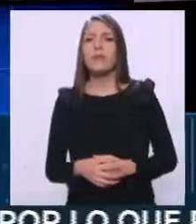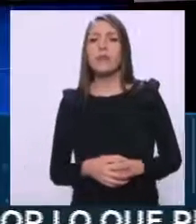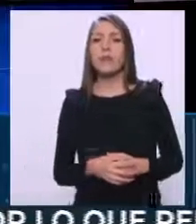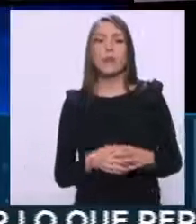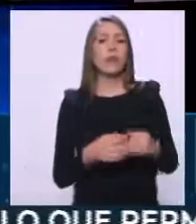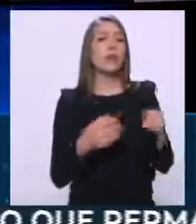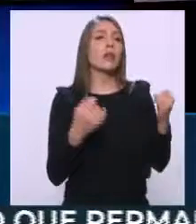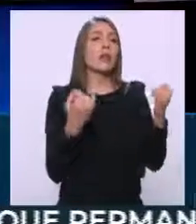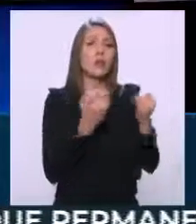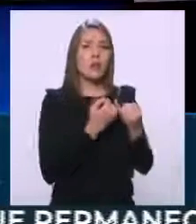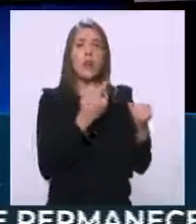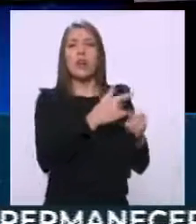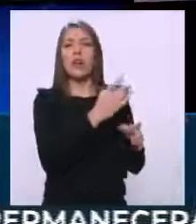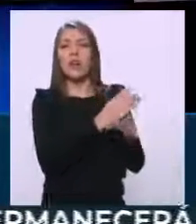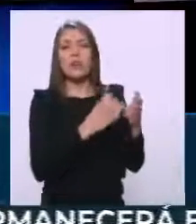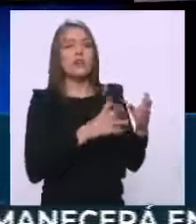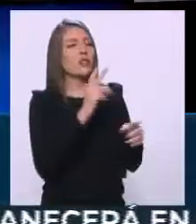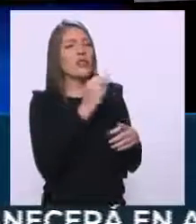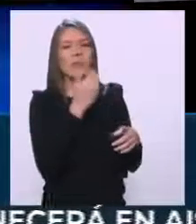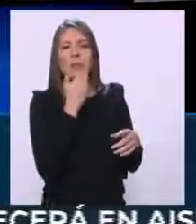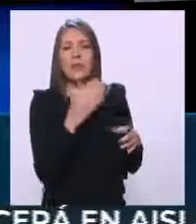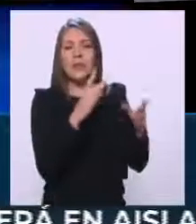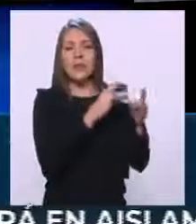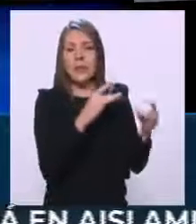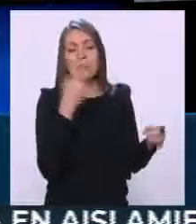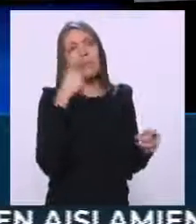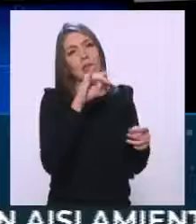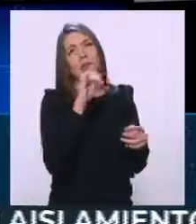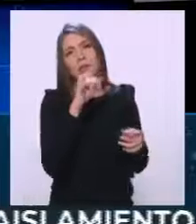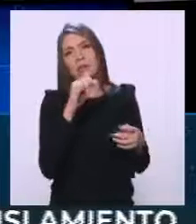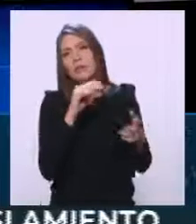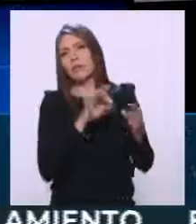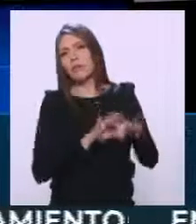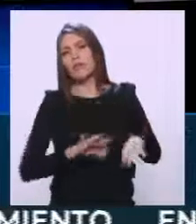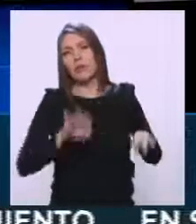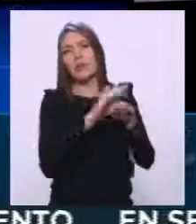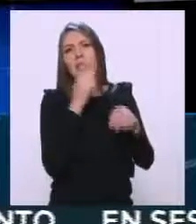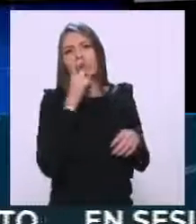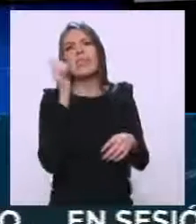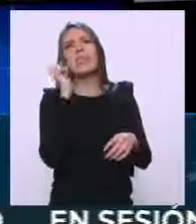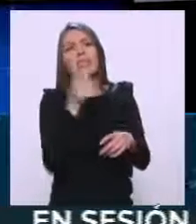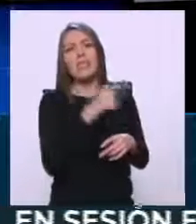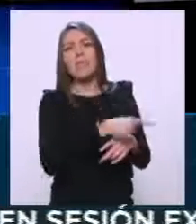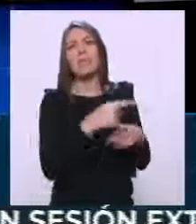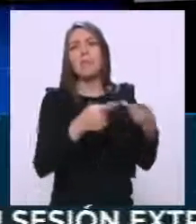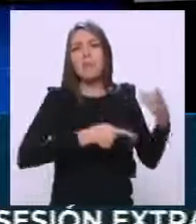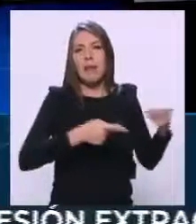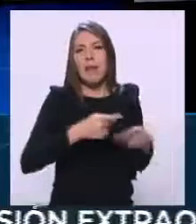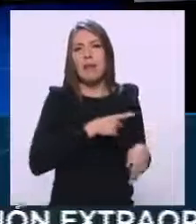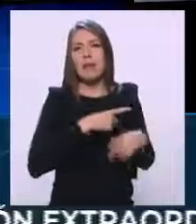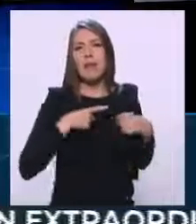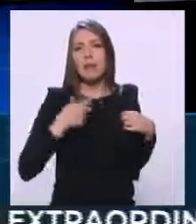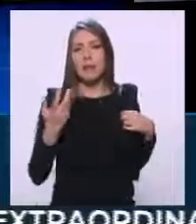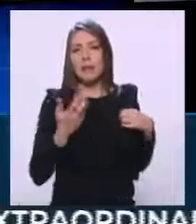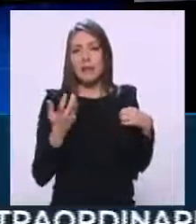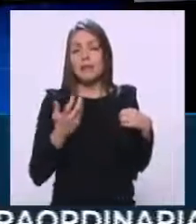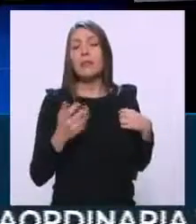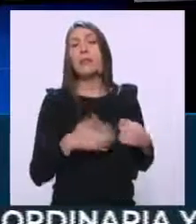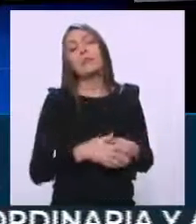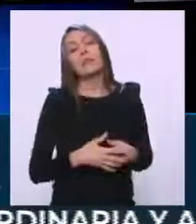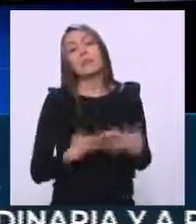sí creo que vale la pena dimensionar, digamos, lo que ahora está pasando y en qué consiste la estrategia. Nos tenemos que